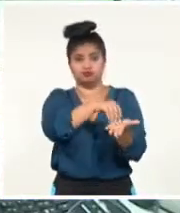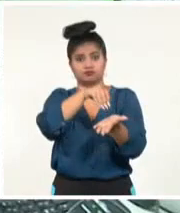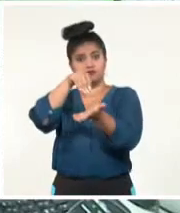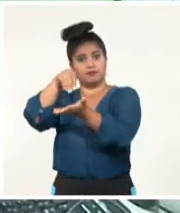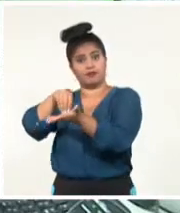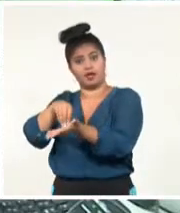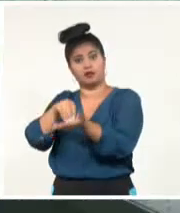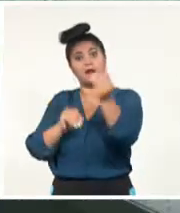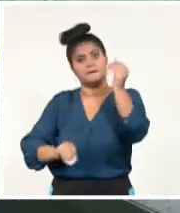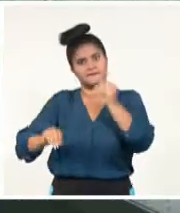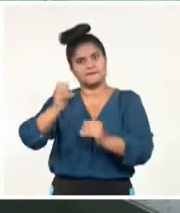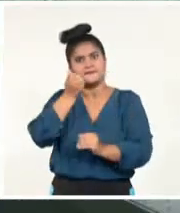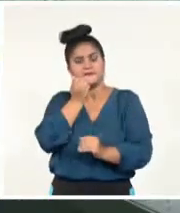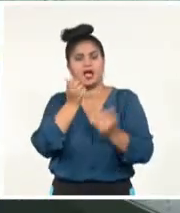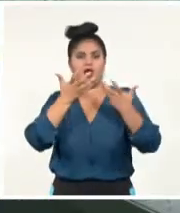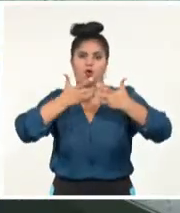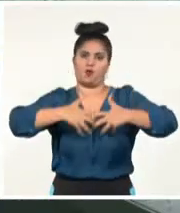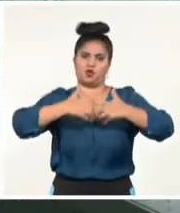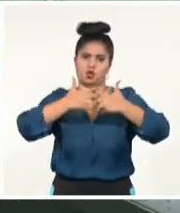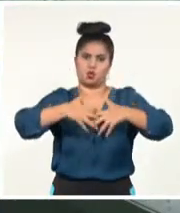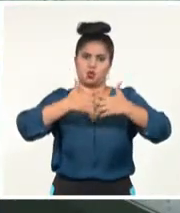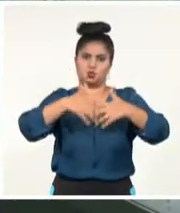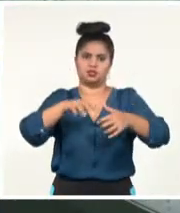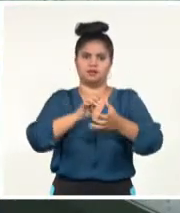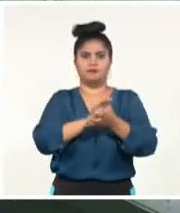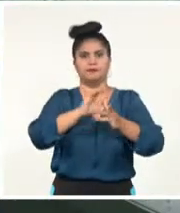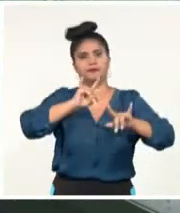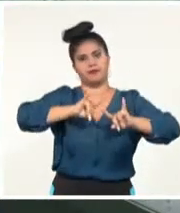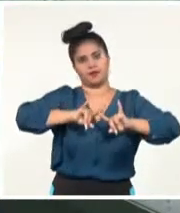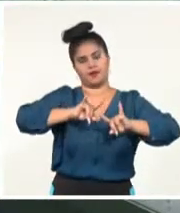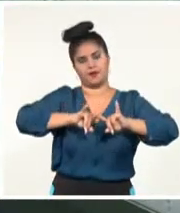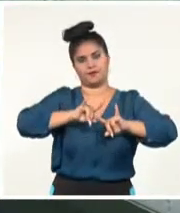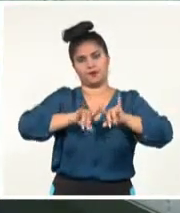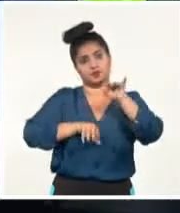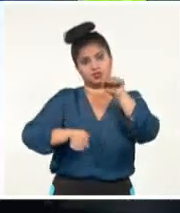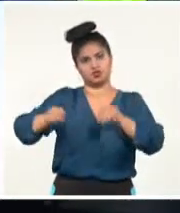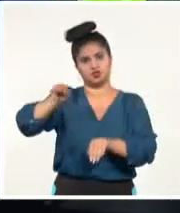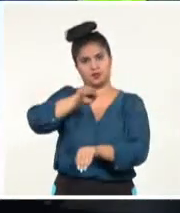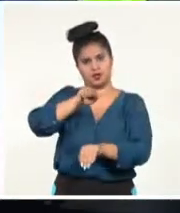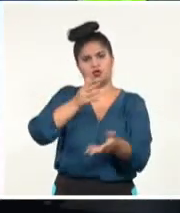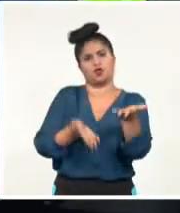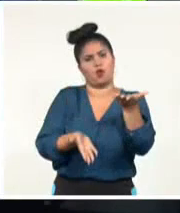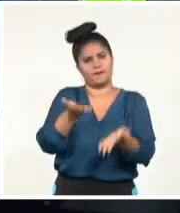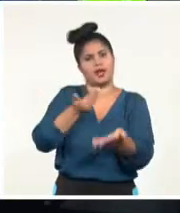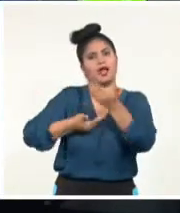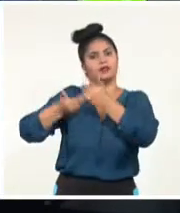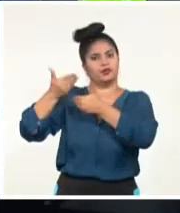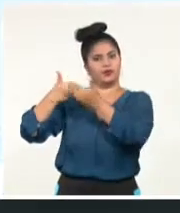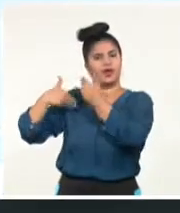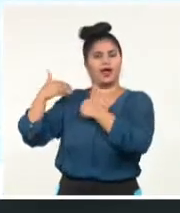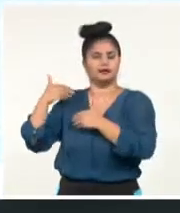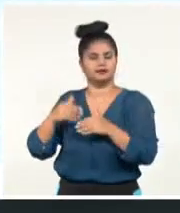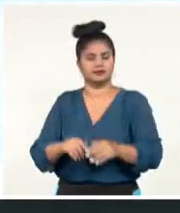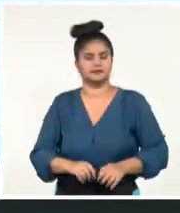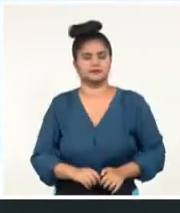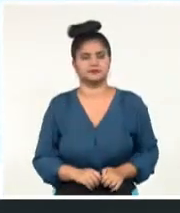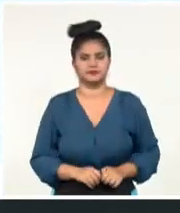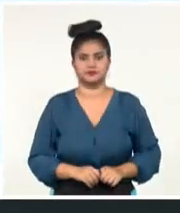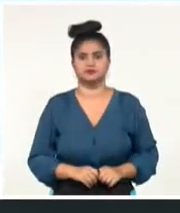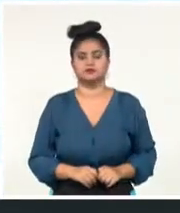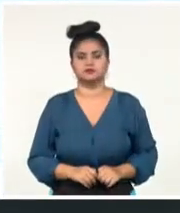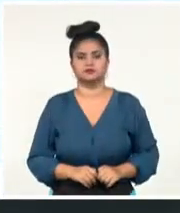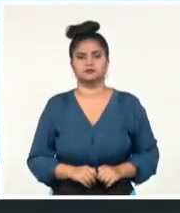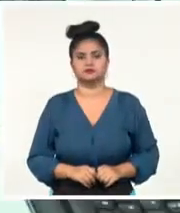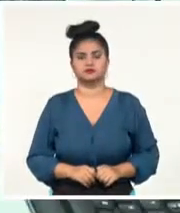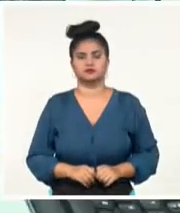por supuesto, superior, y con un nivel de carga o de generación superior, por supuesto, a la que salió resultado del mantenimiento